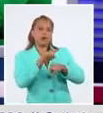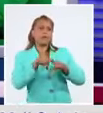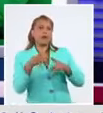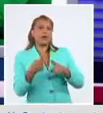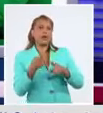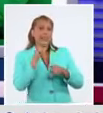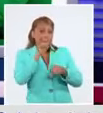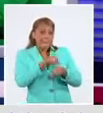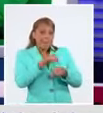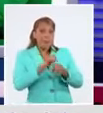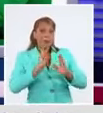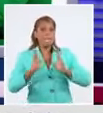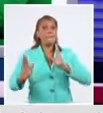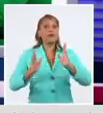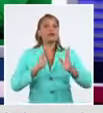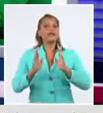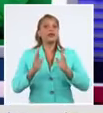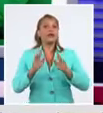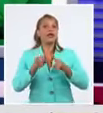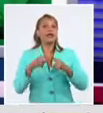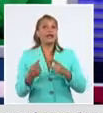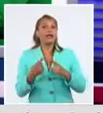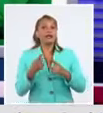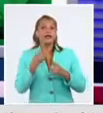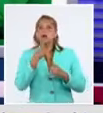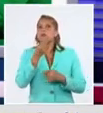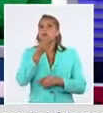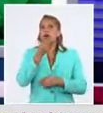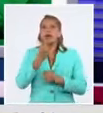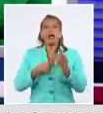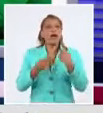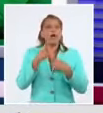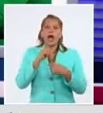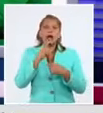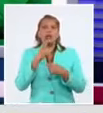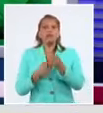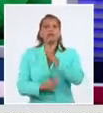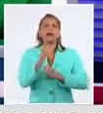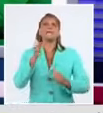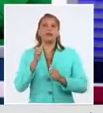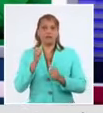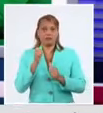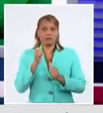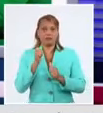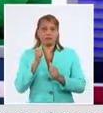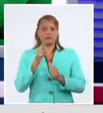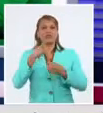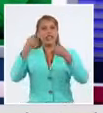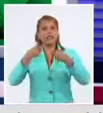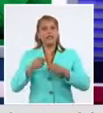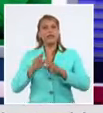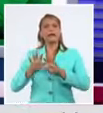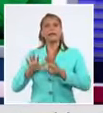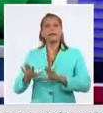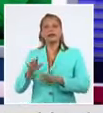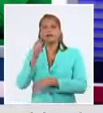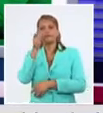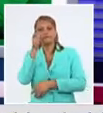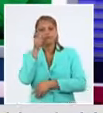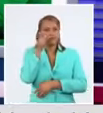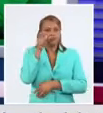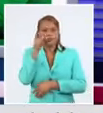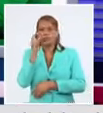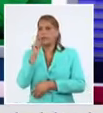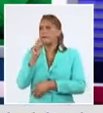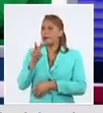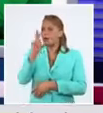periodo es el periodo de mayor ocurrencia de un evento adverso grave. Y sí es una realidad que nuestras